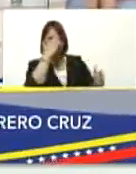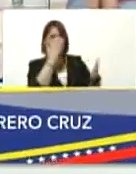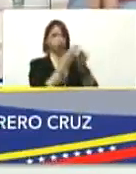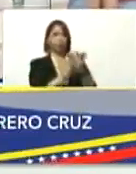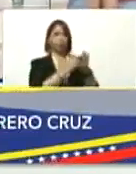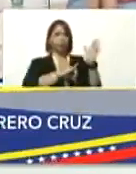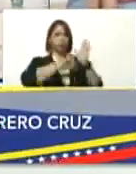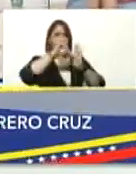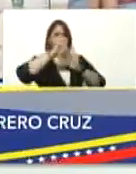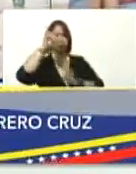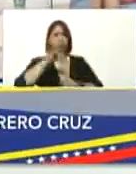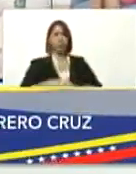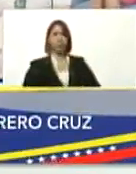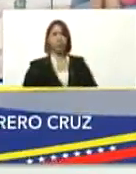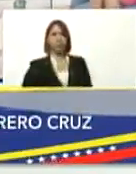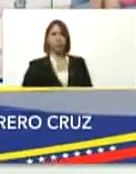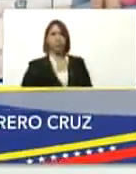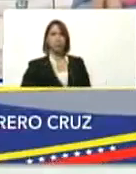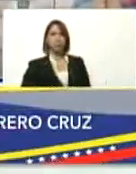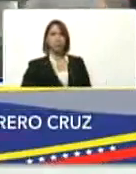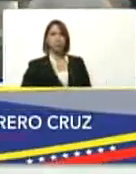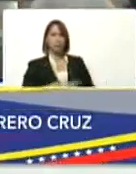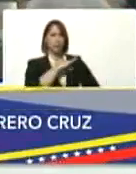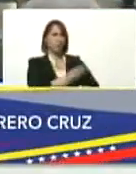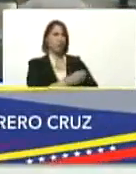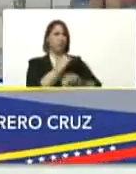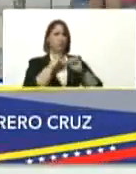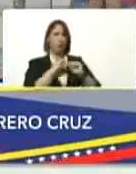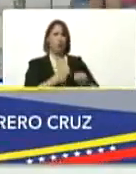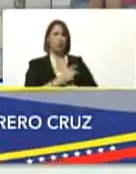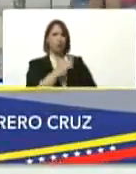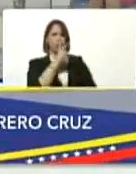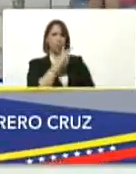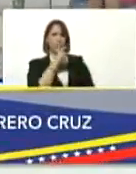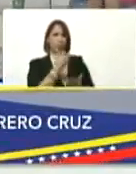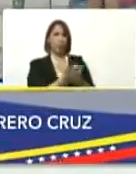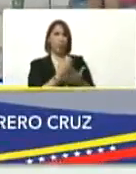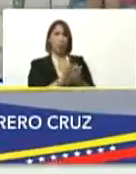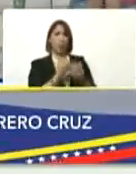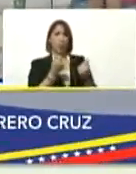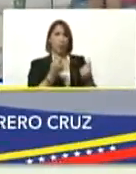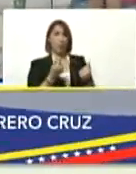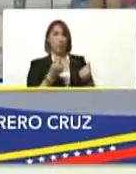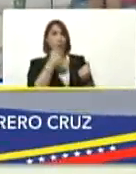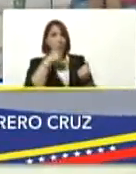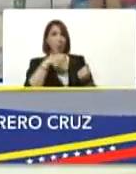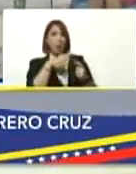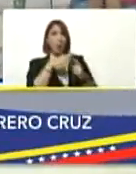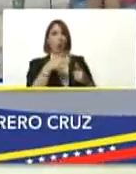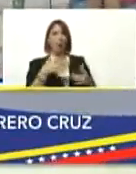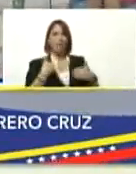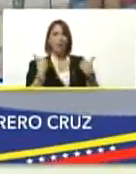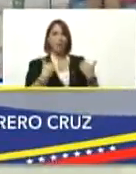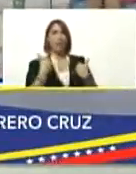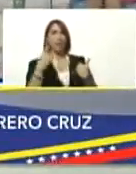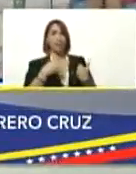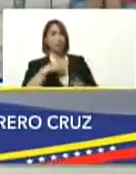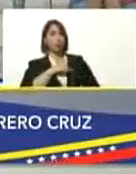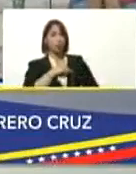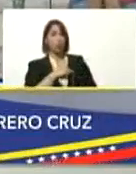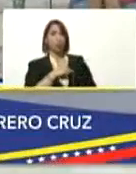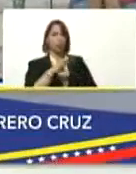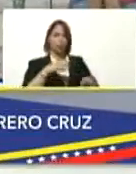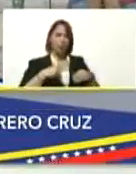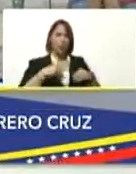inflaciones, cuestiones duras que impactan económicamente al pueblo, y que de una manera u otra hemos venido